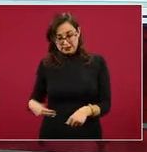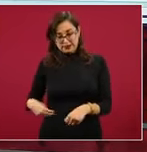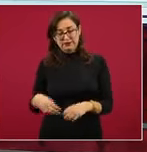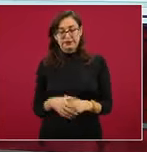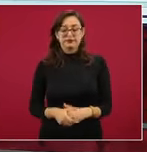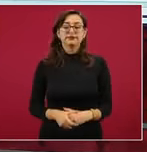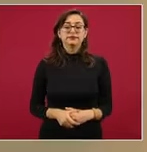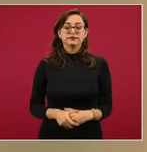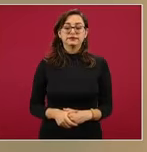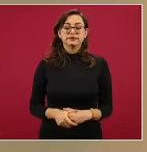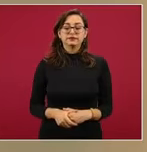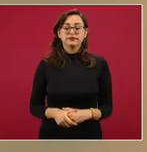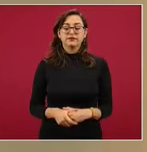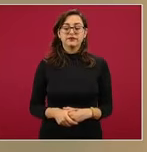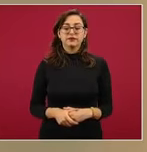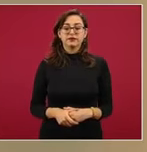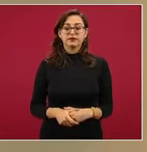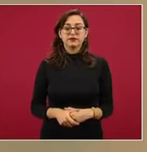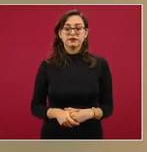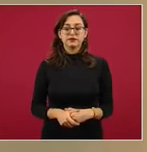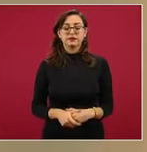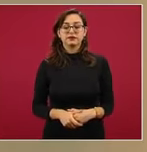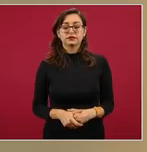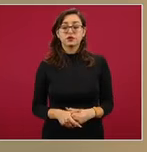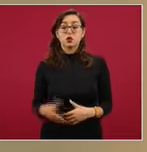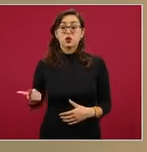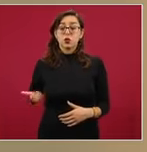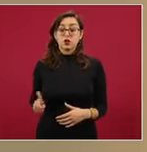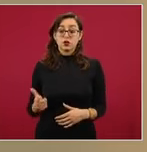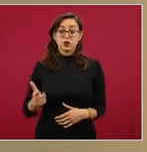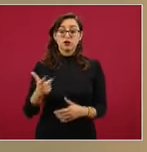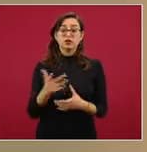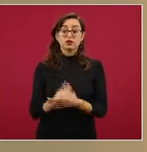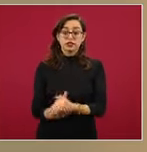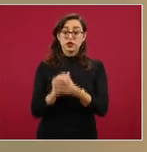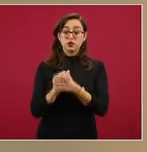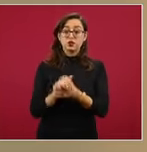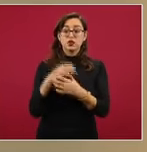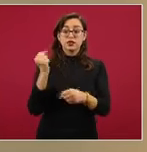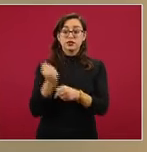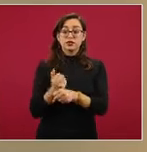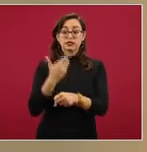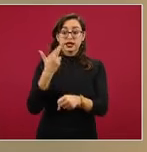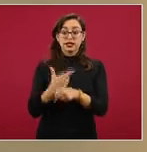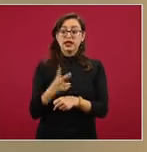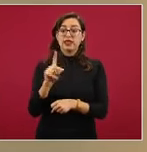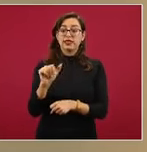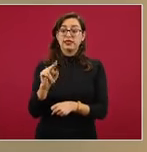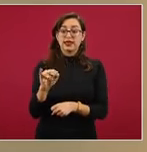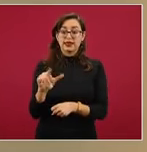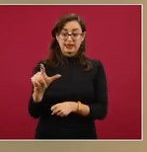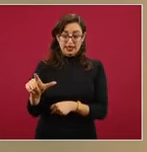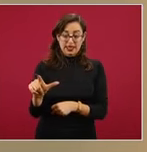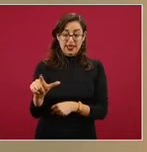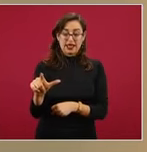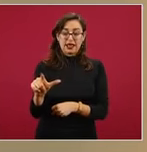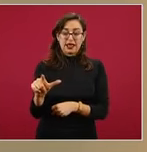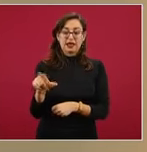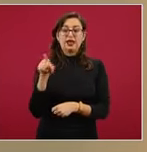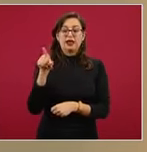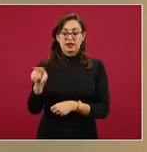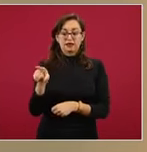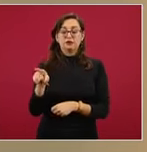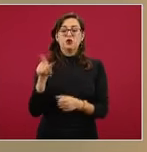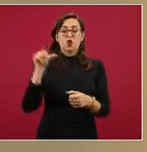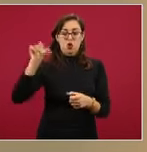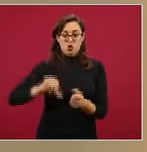los gobiernos municipales. Y hablando del estado de Guanajuato, un saludo al secretario Daniel, que anunció en su